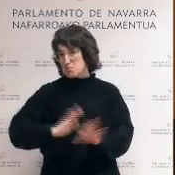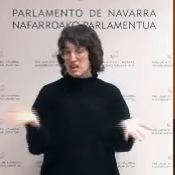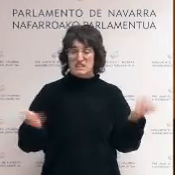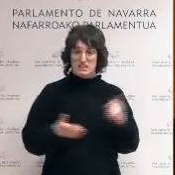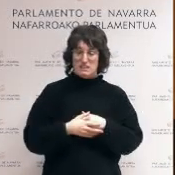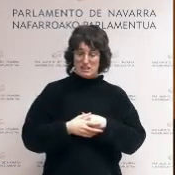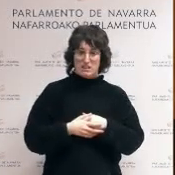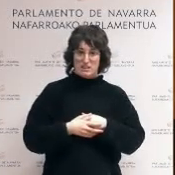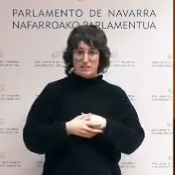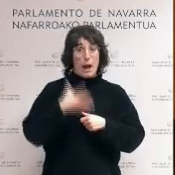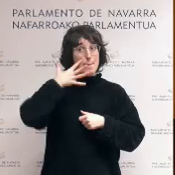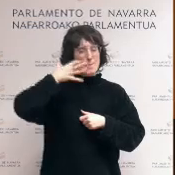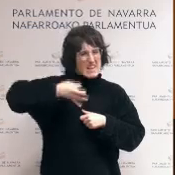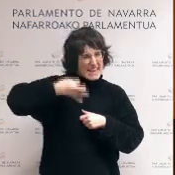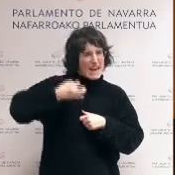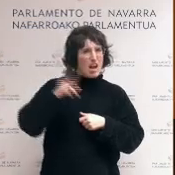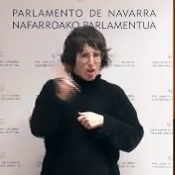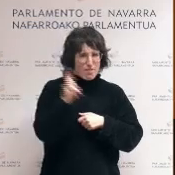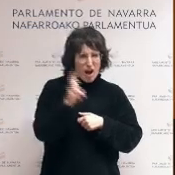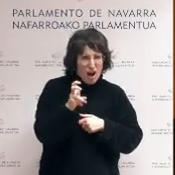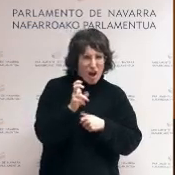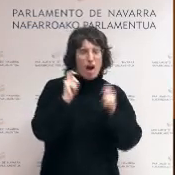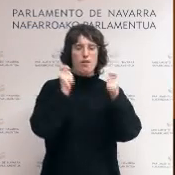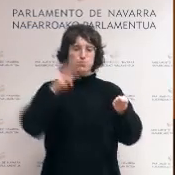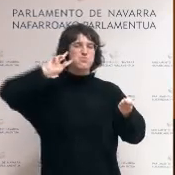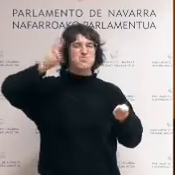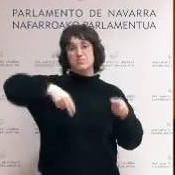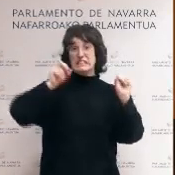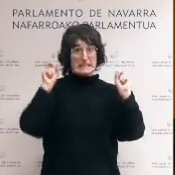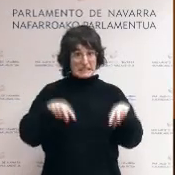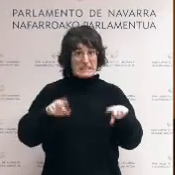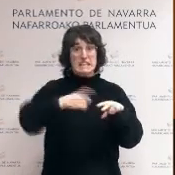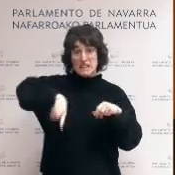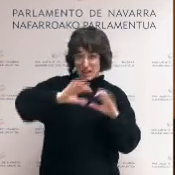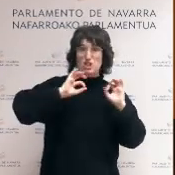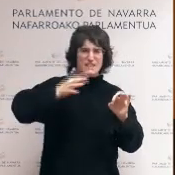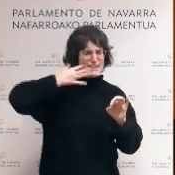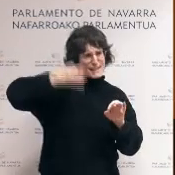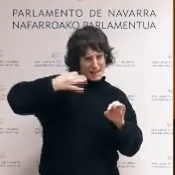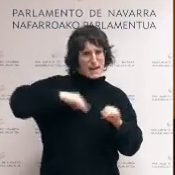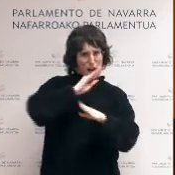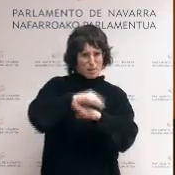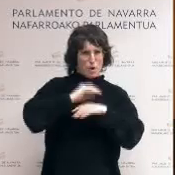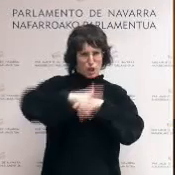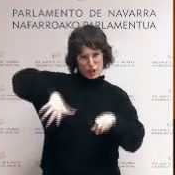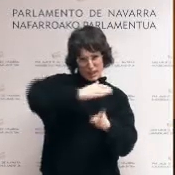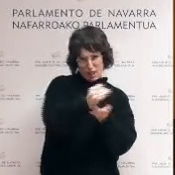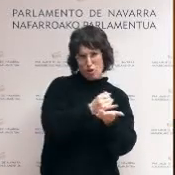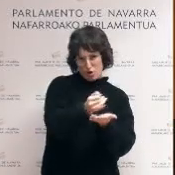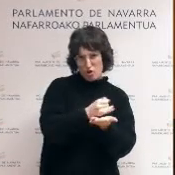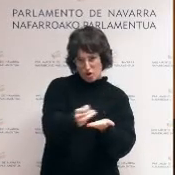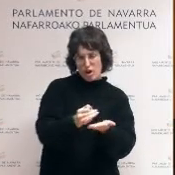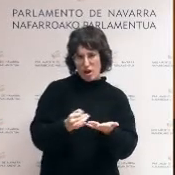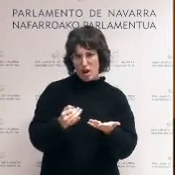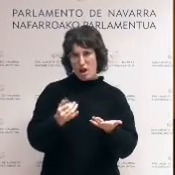valor real a quienes están al servicio del campo navarro. Y porque esto